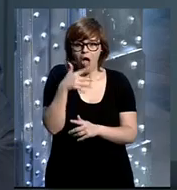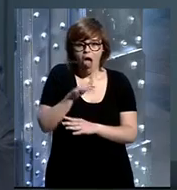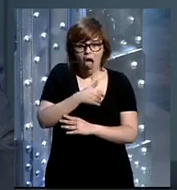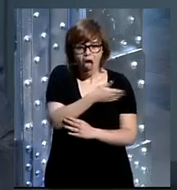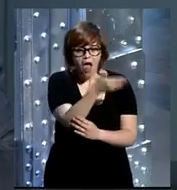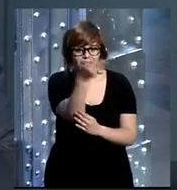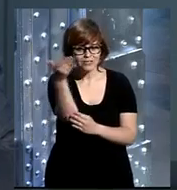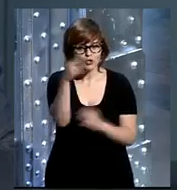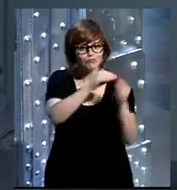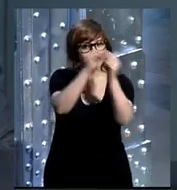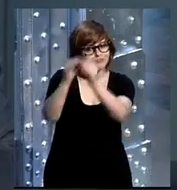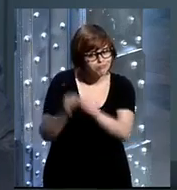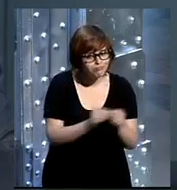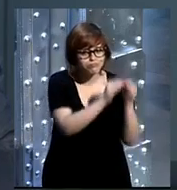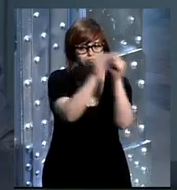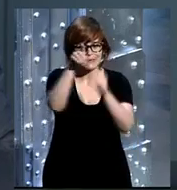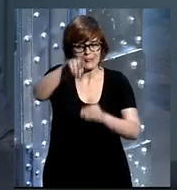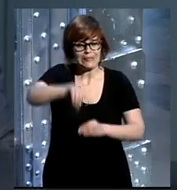por lo demás lo que haría es dar